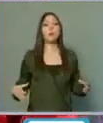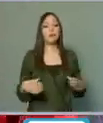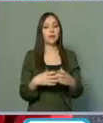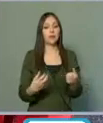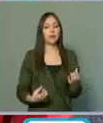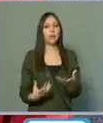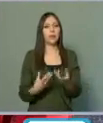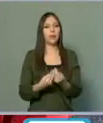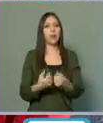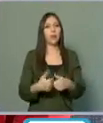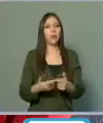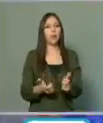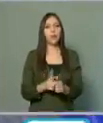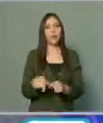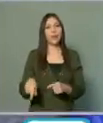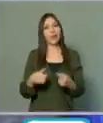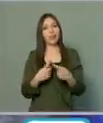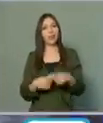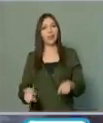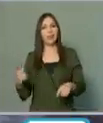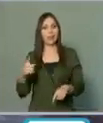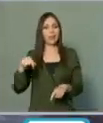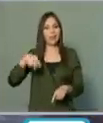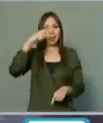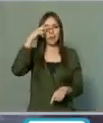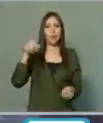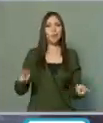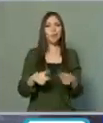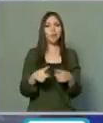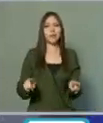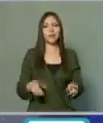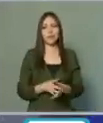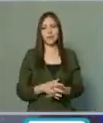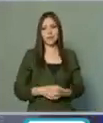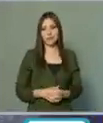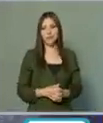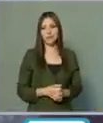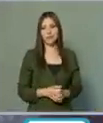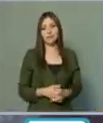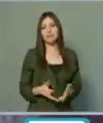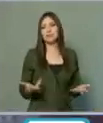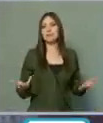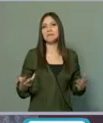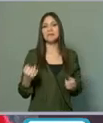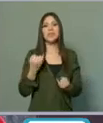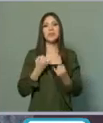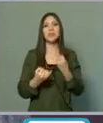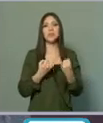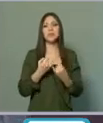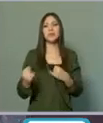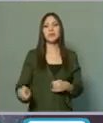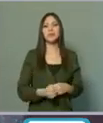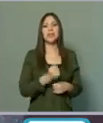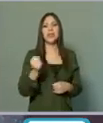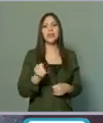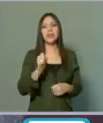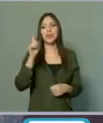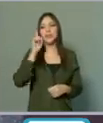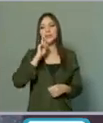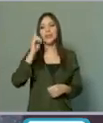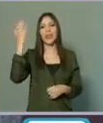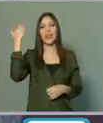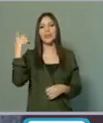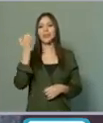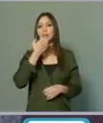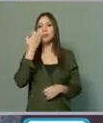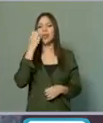completamente diferente a lo que hacemos aquí en México en cuestión de la música? Pues digamos que fue por un golpe de suerte. Una compañera mía de la